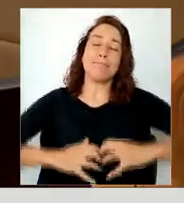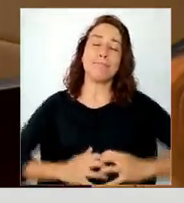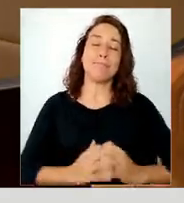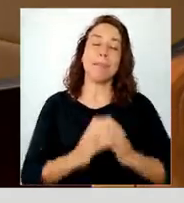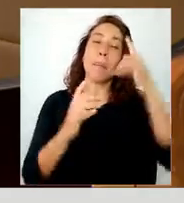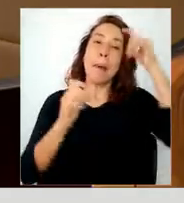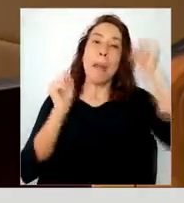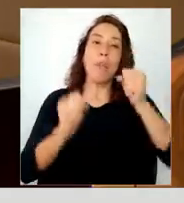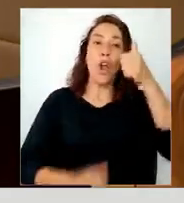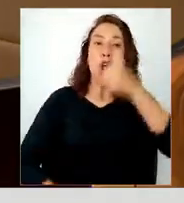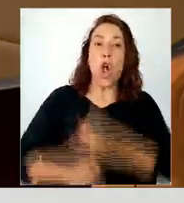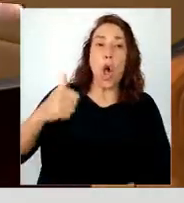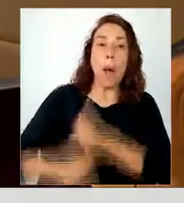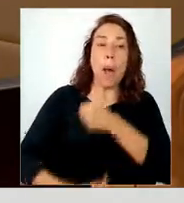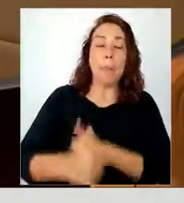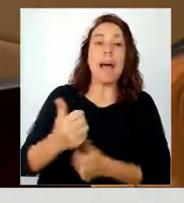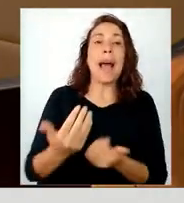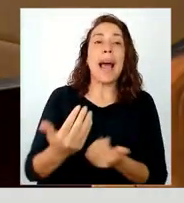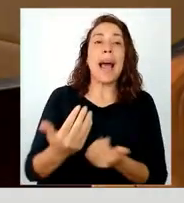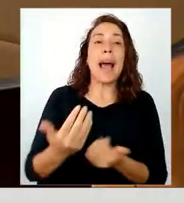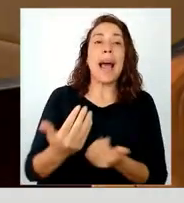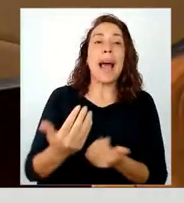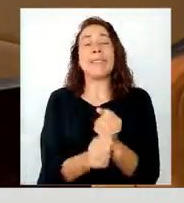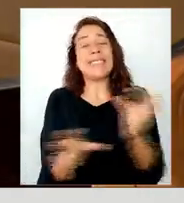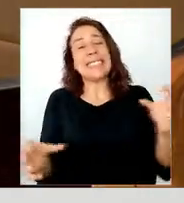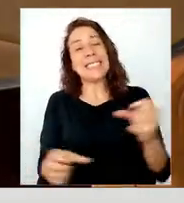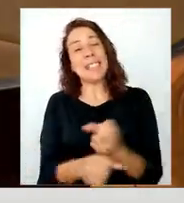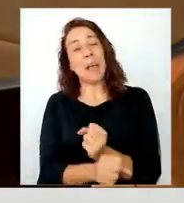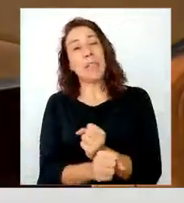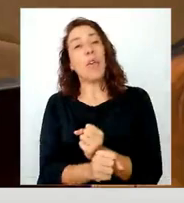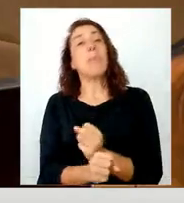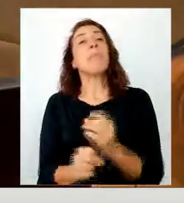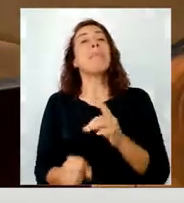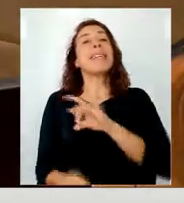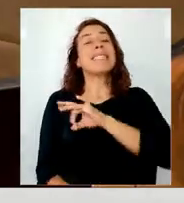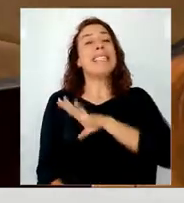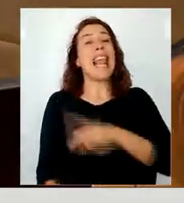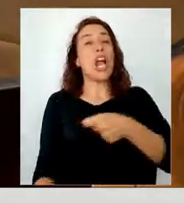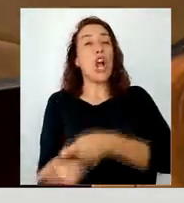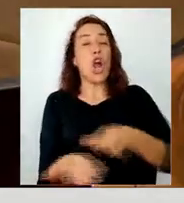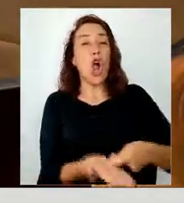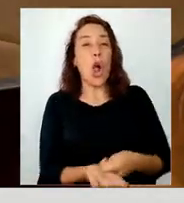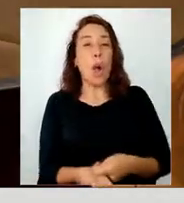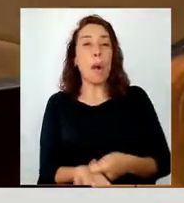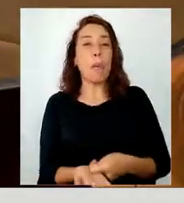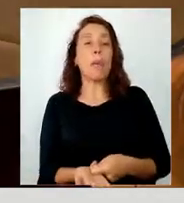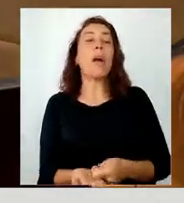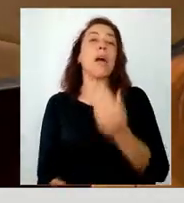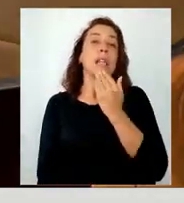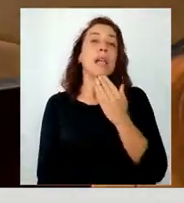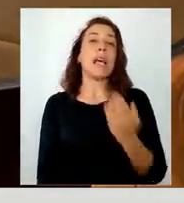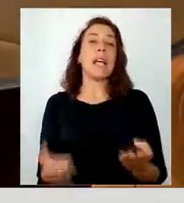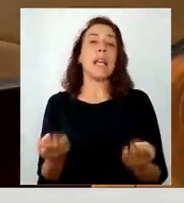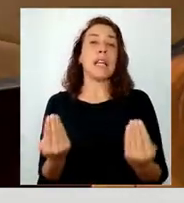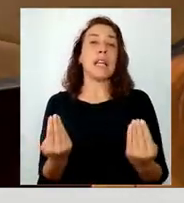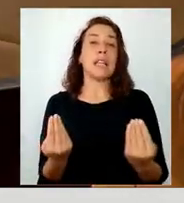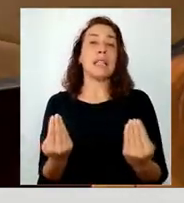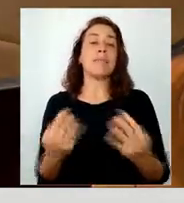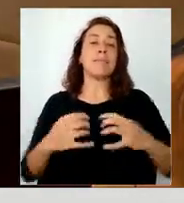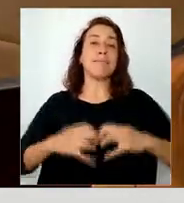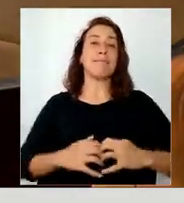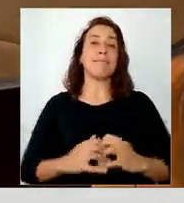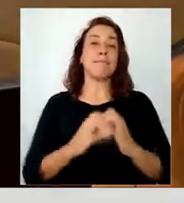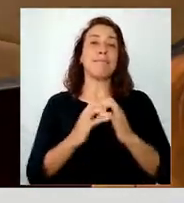requieren ser más ágiles en el sistema chile compra y para eso también necesitamos fortalecer en regiones